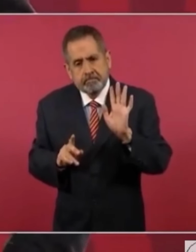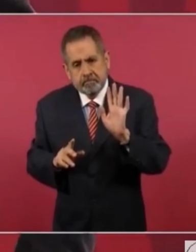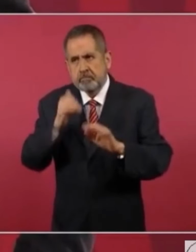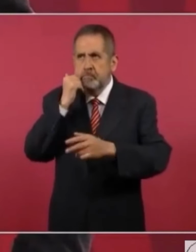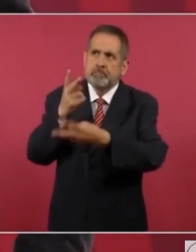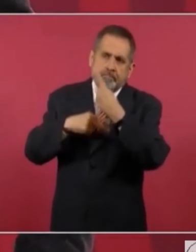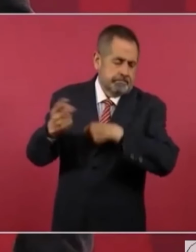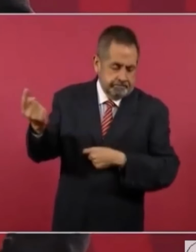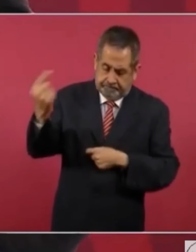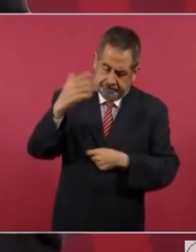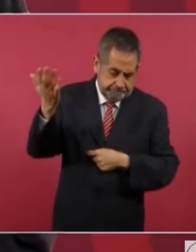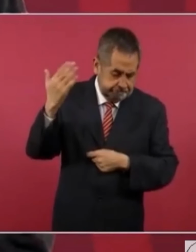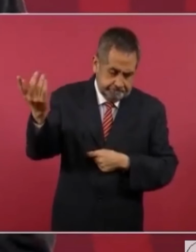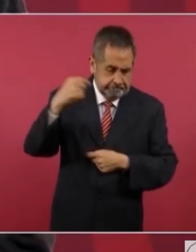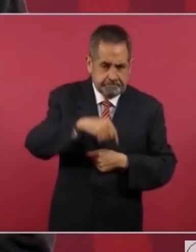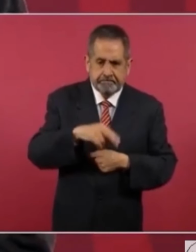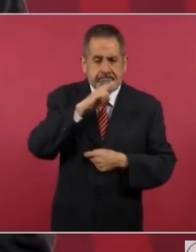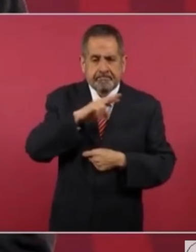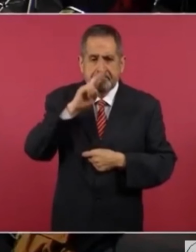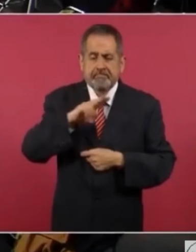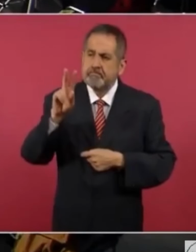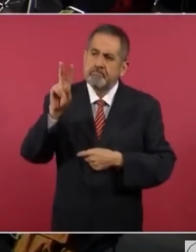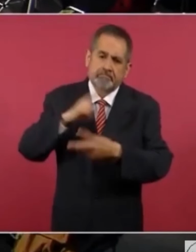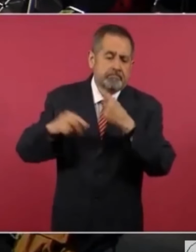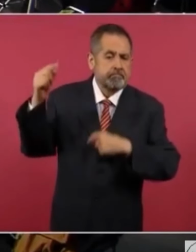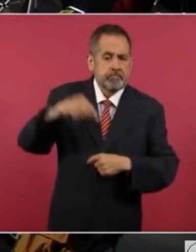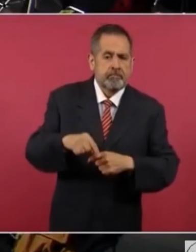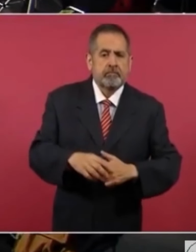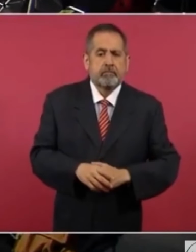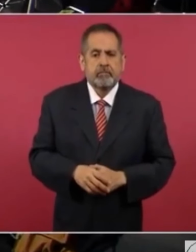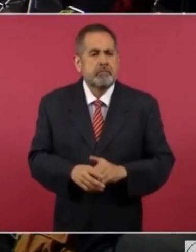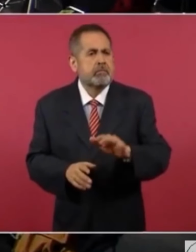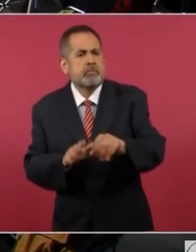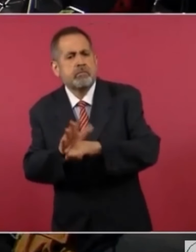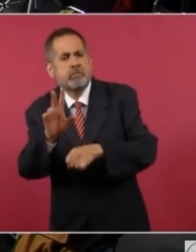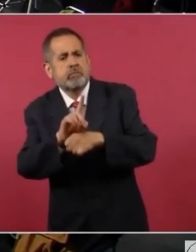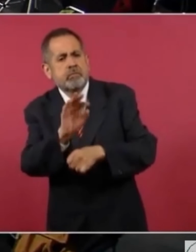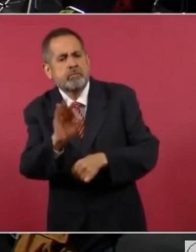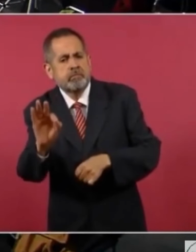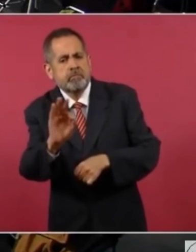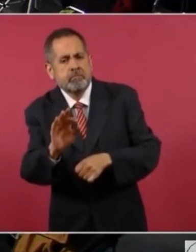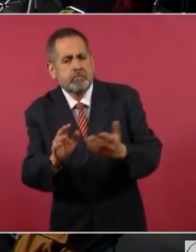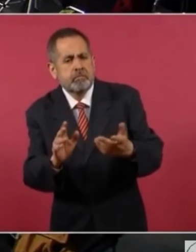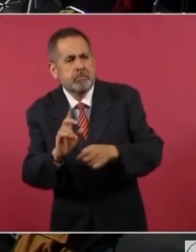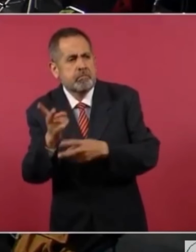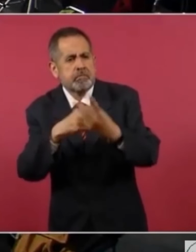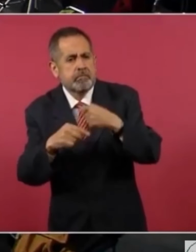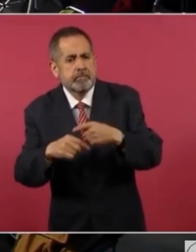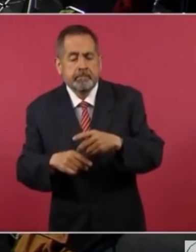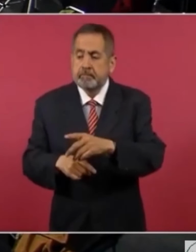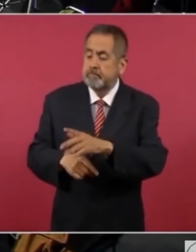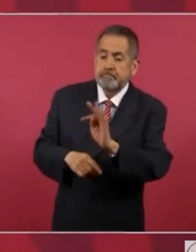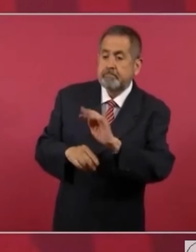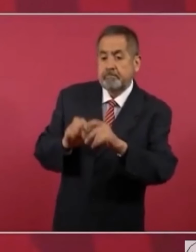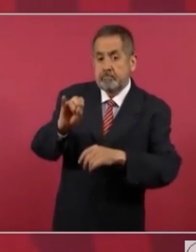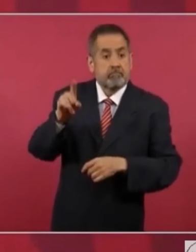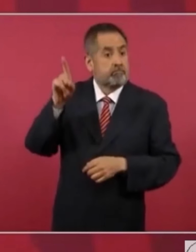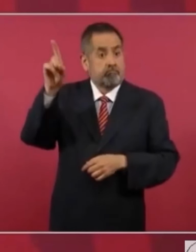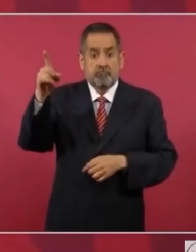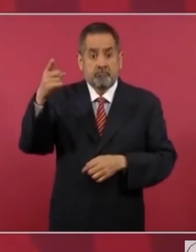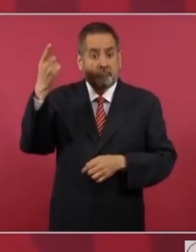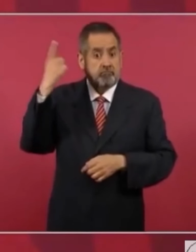regrese. Se regrese lo más pronto posible. No hay fecha, no, no hay fecha, si podría ser sí, el día de hoy. Sí, porque fueron terminantes.